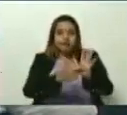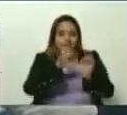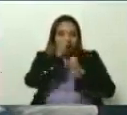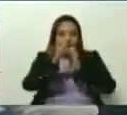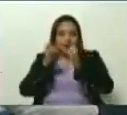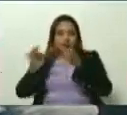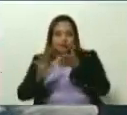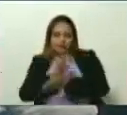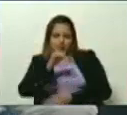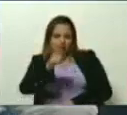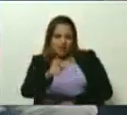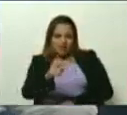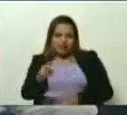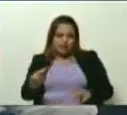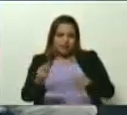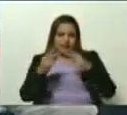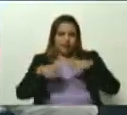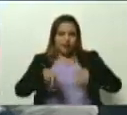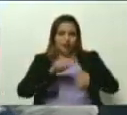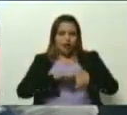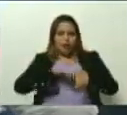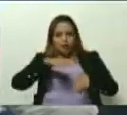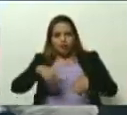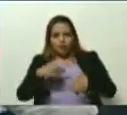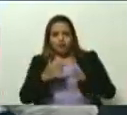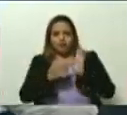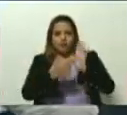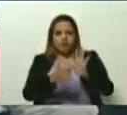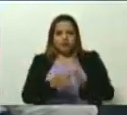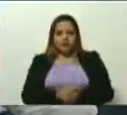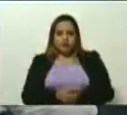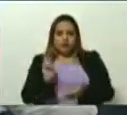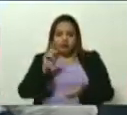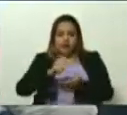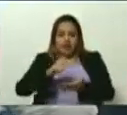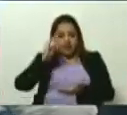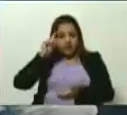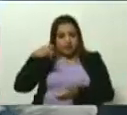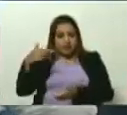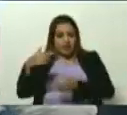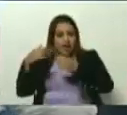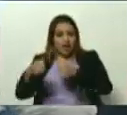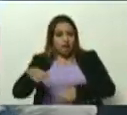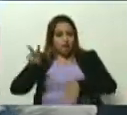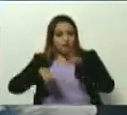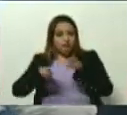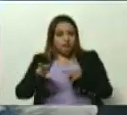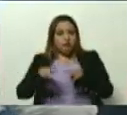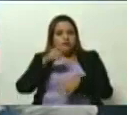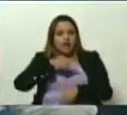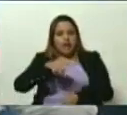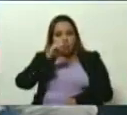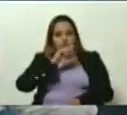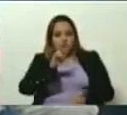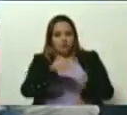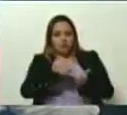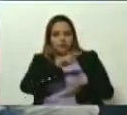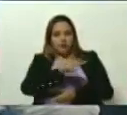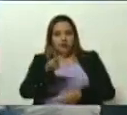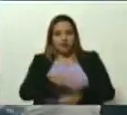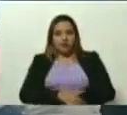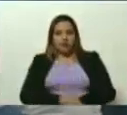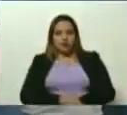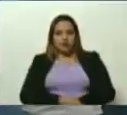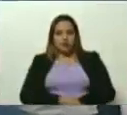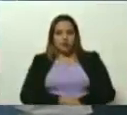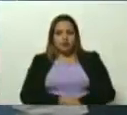que usted, que nos está sintonizando a esta hora, puede ver cuando venga el día de mañana la Expo Seguridad Ciudadana 2022. Y María